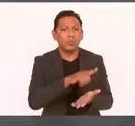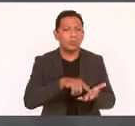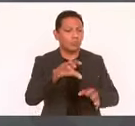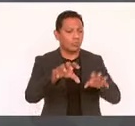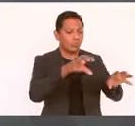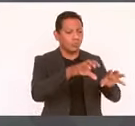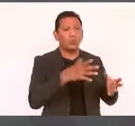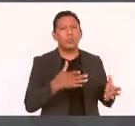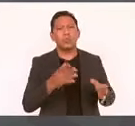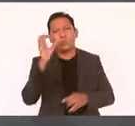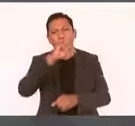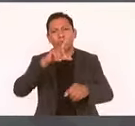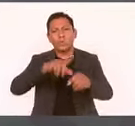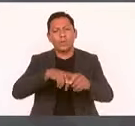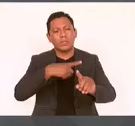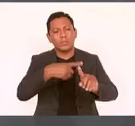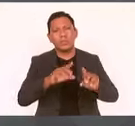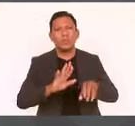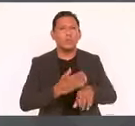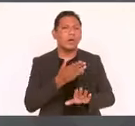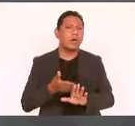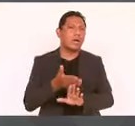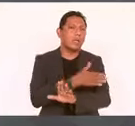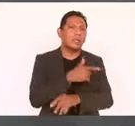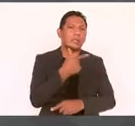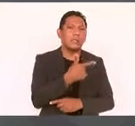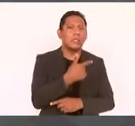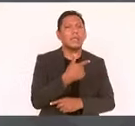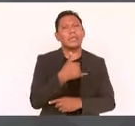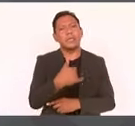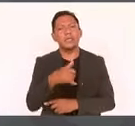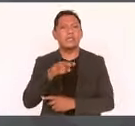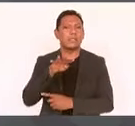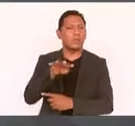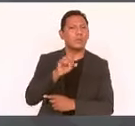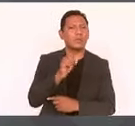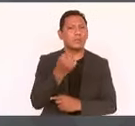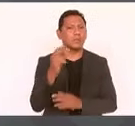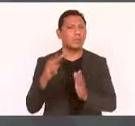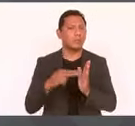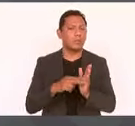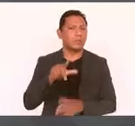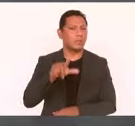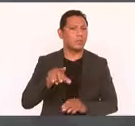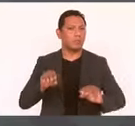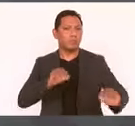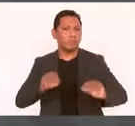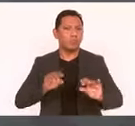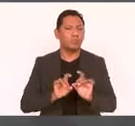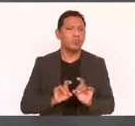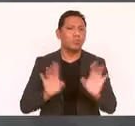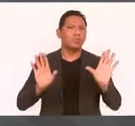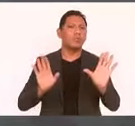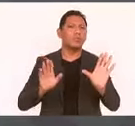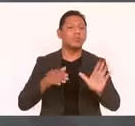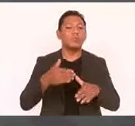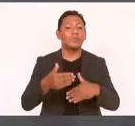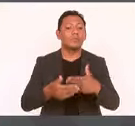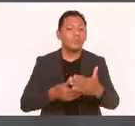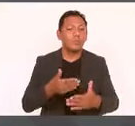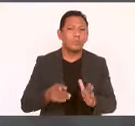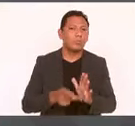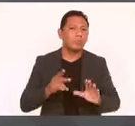culturales afectados por los sismos del 7 y 19 de septiembre de 2017 y después los sismos